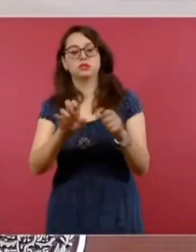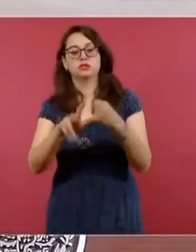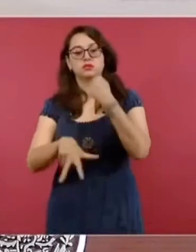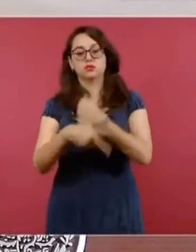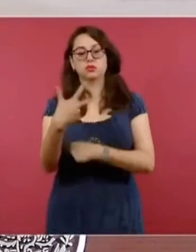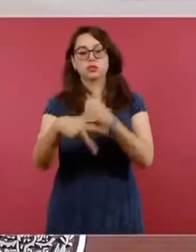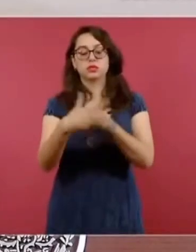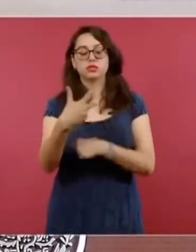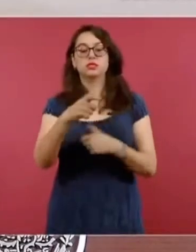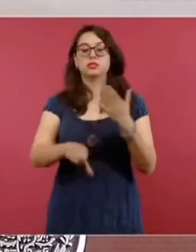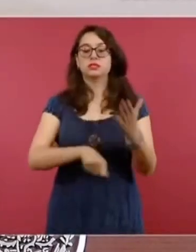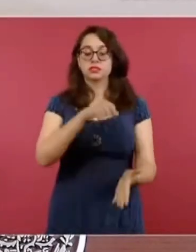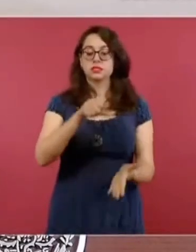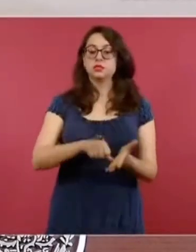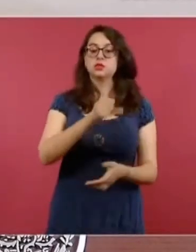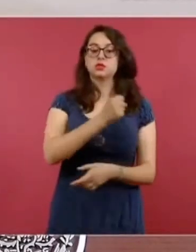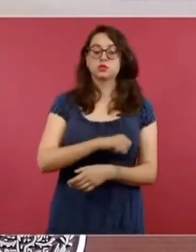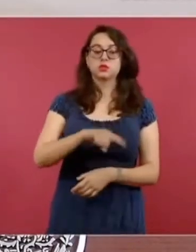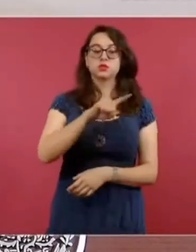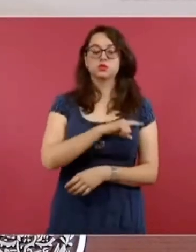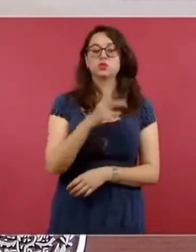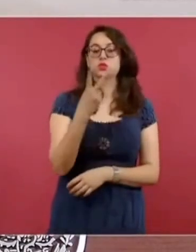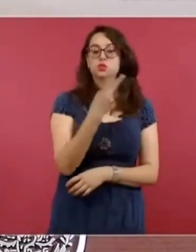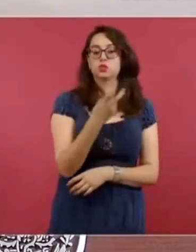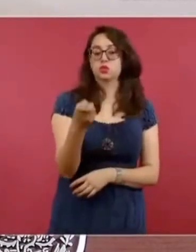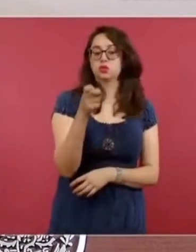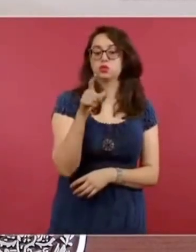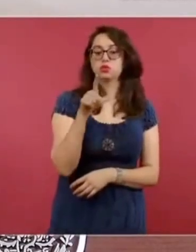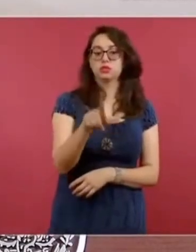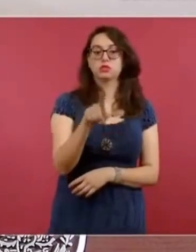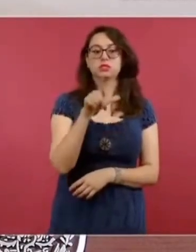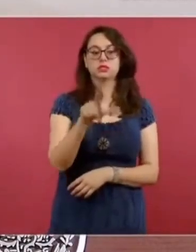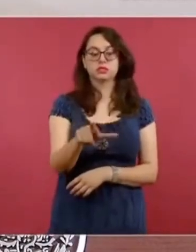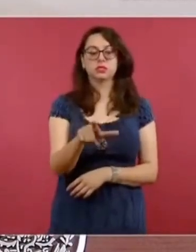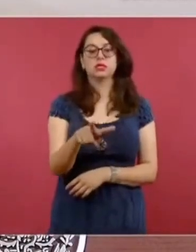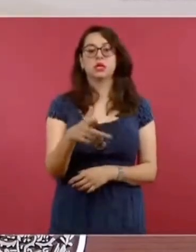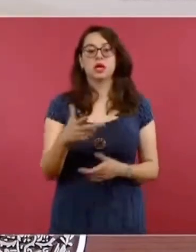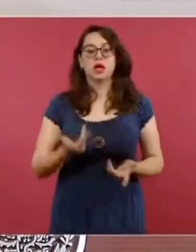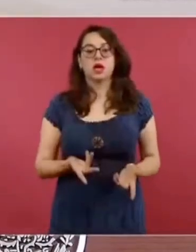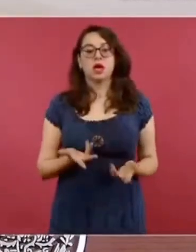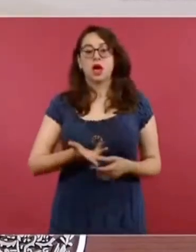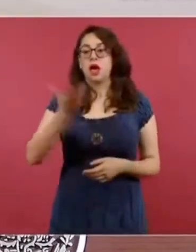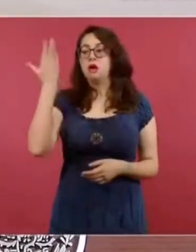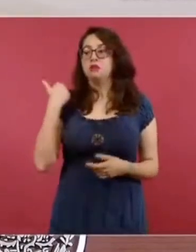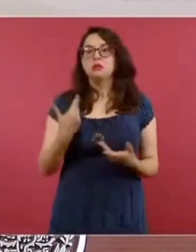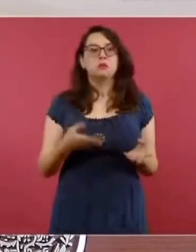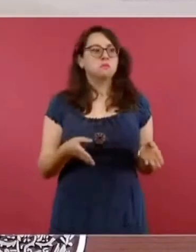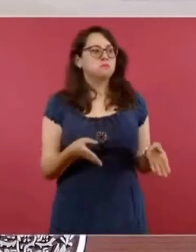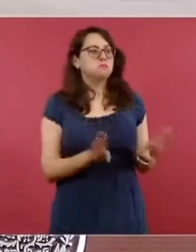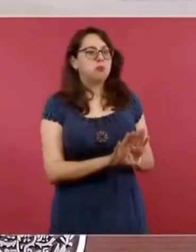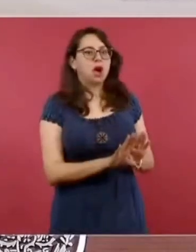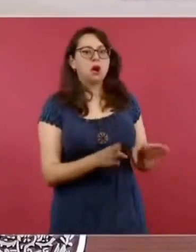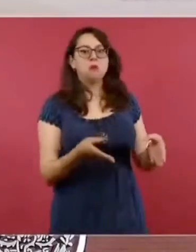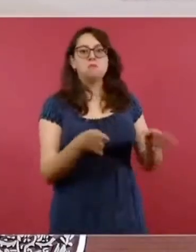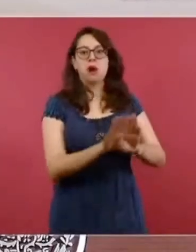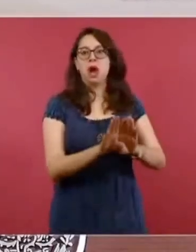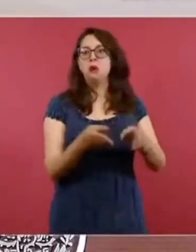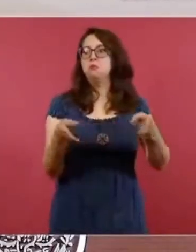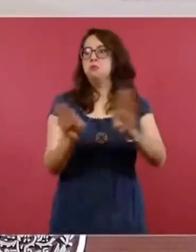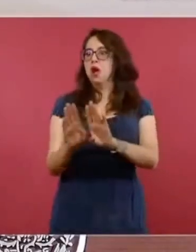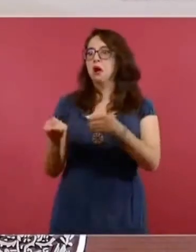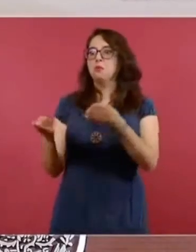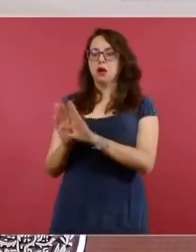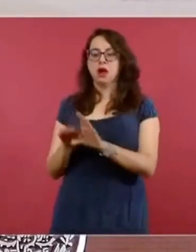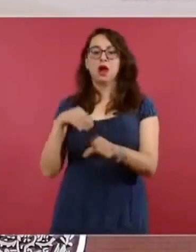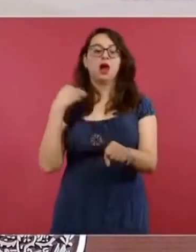11,913, se incrementaron 217 con respecto a 2018. Muchos de ellos no estaban en operación, no tenían licencia y ya